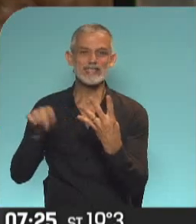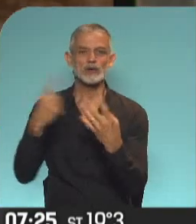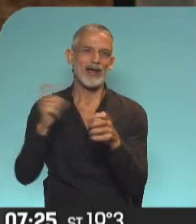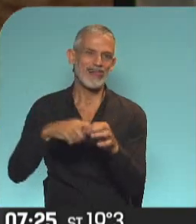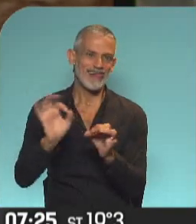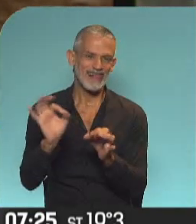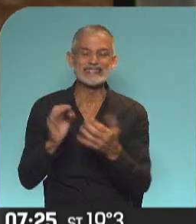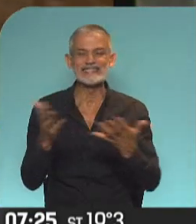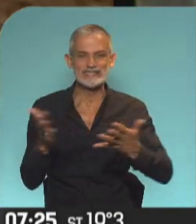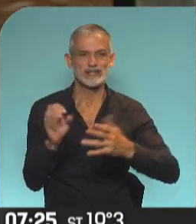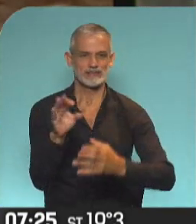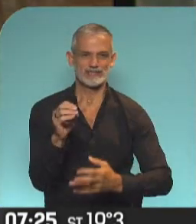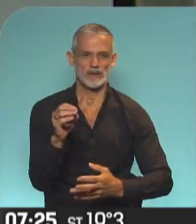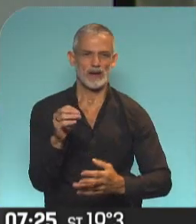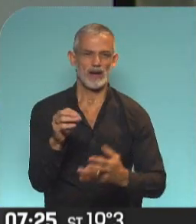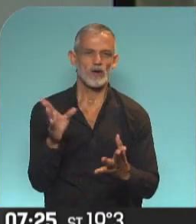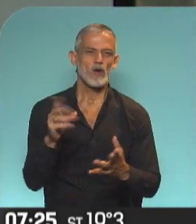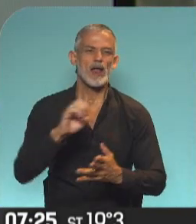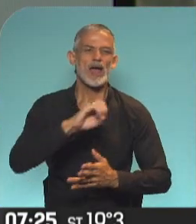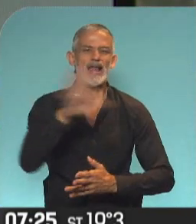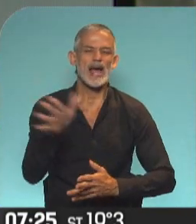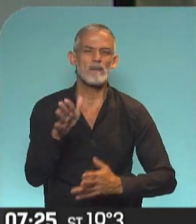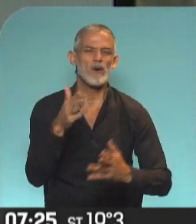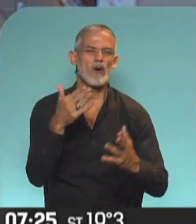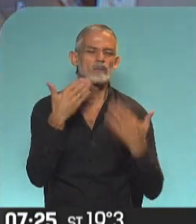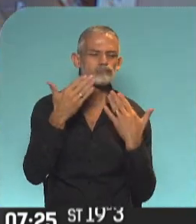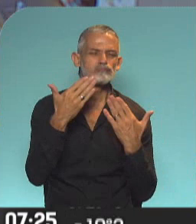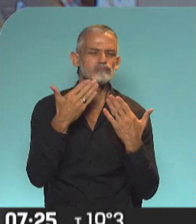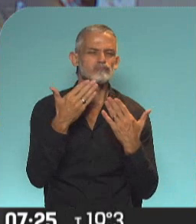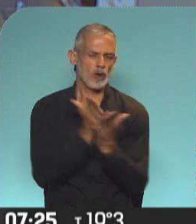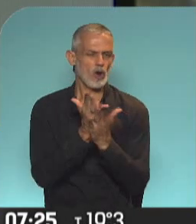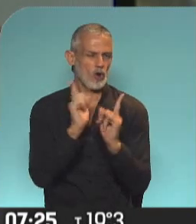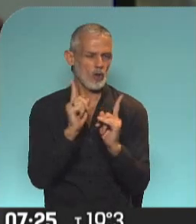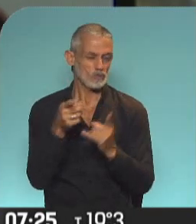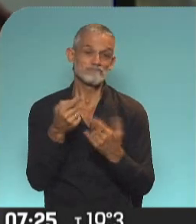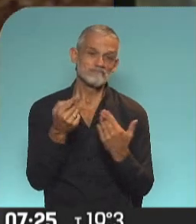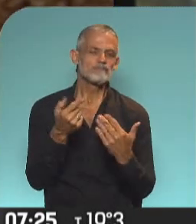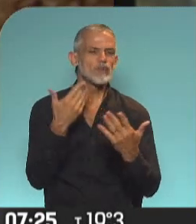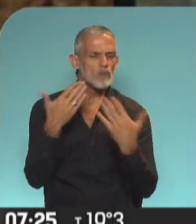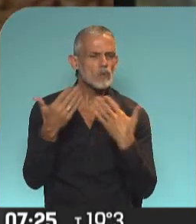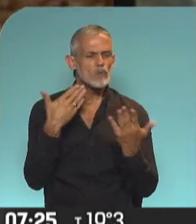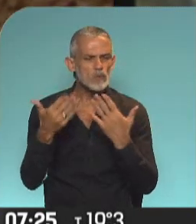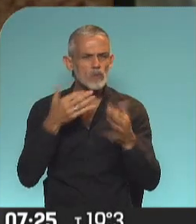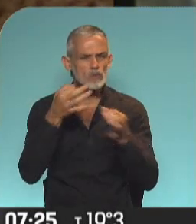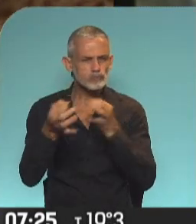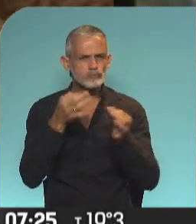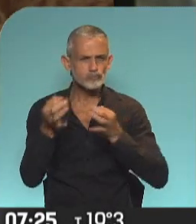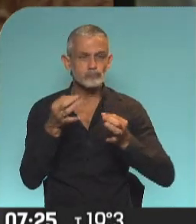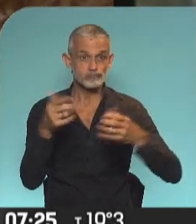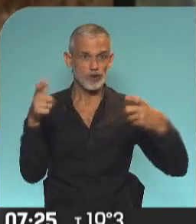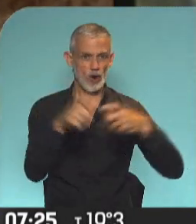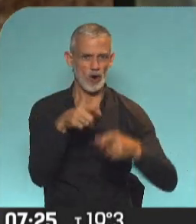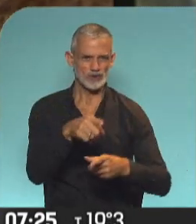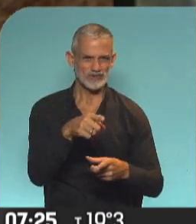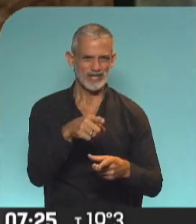y es lo que se llama informalmente como el campo dialoguista con el gobierno. Arrancaron estas conversaciones con el Consejo Agroindustrial y